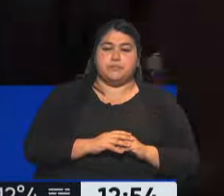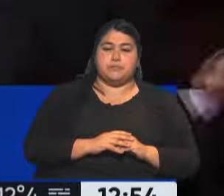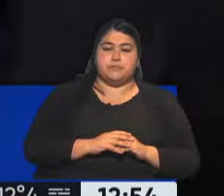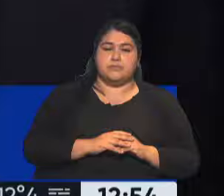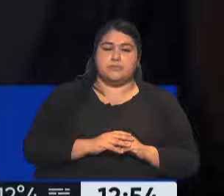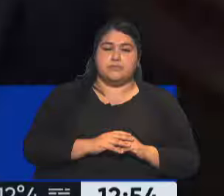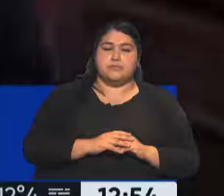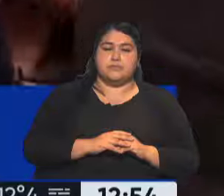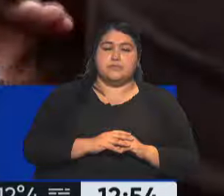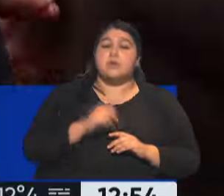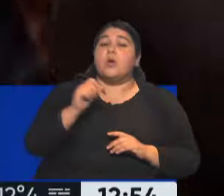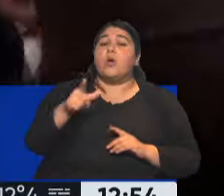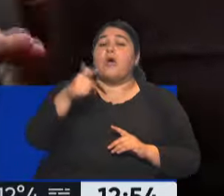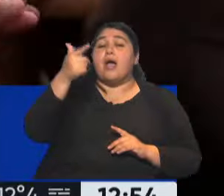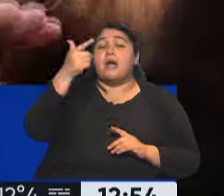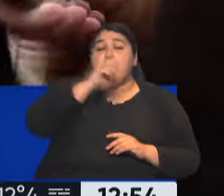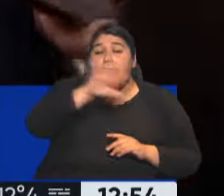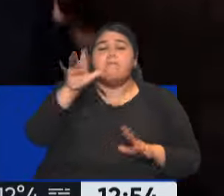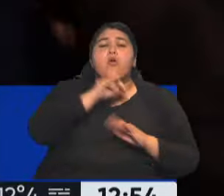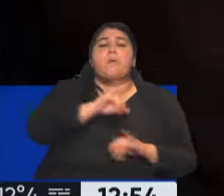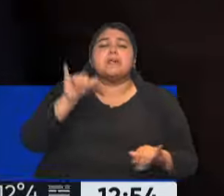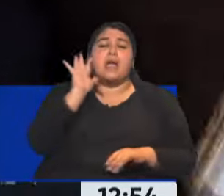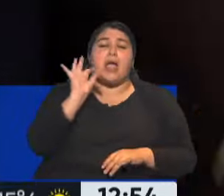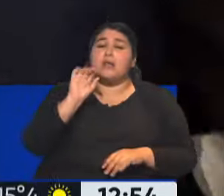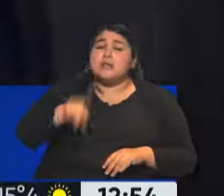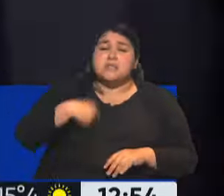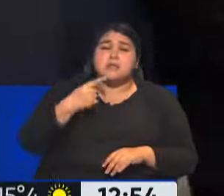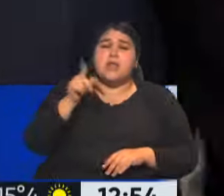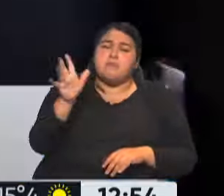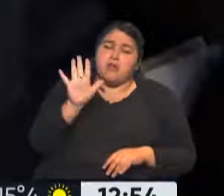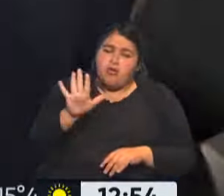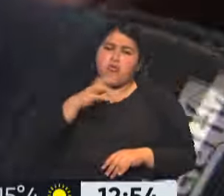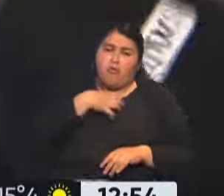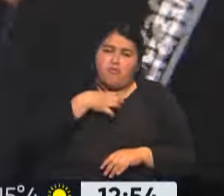¿Qué mensaje para el campo, ministro? El de siempre, que confíen que estamos en un cambio histórico.